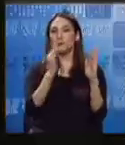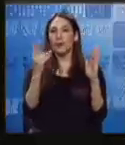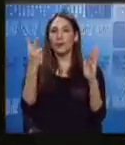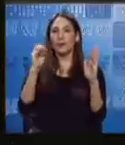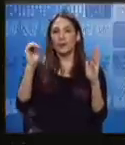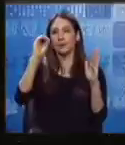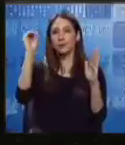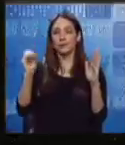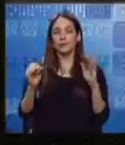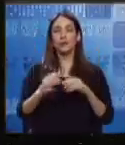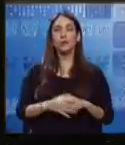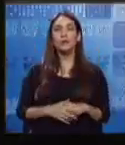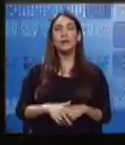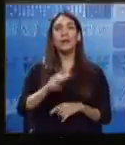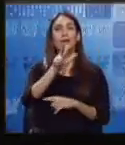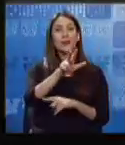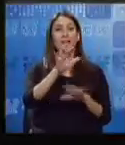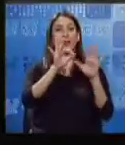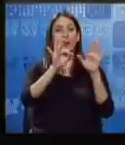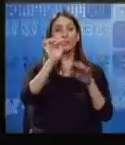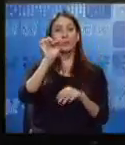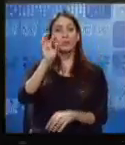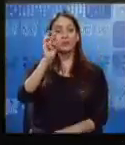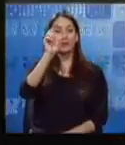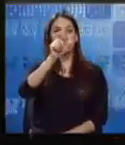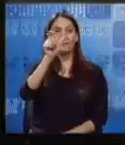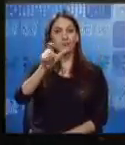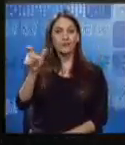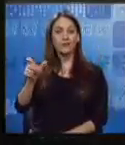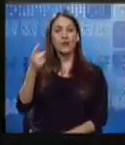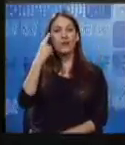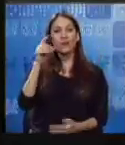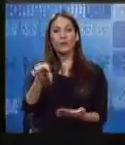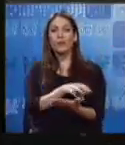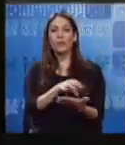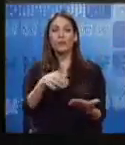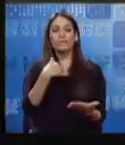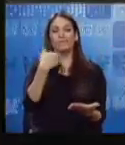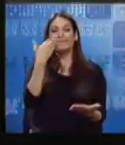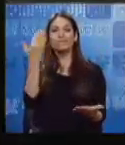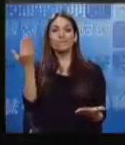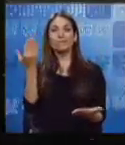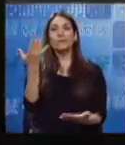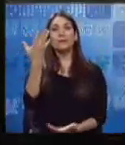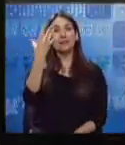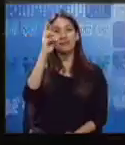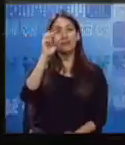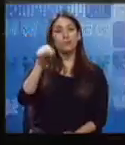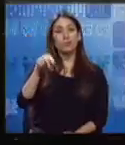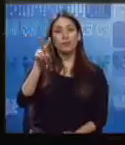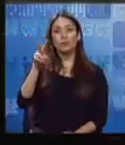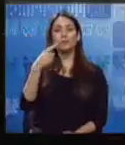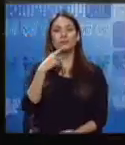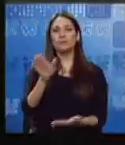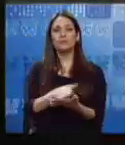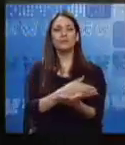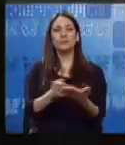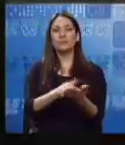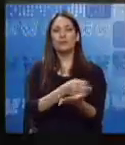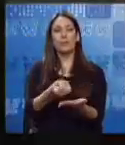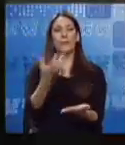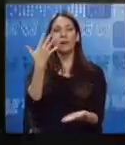el 38.6% de los encuestados están indecisos. Otro 16% votará en blanco y